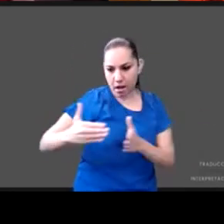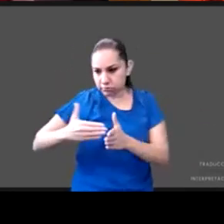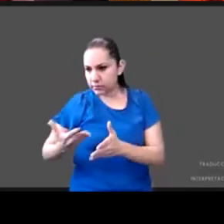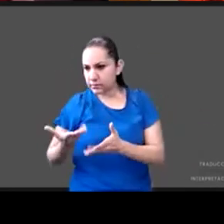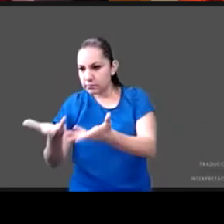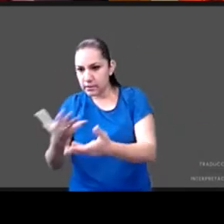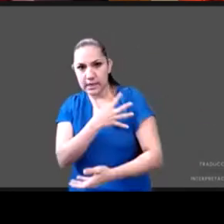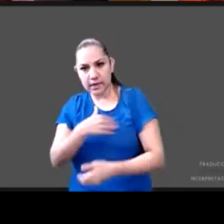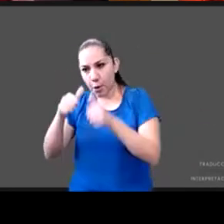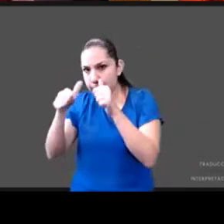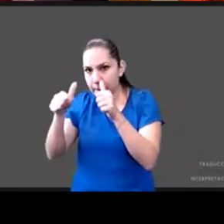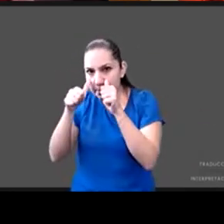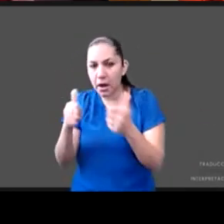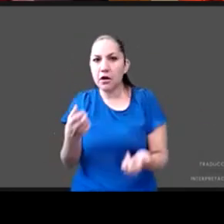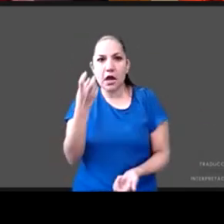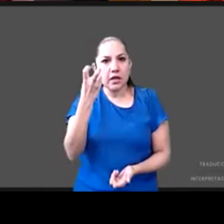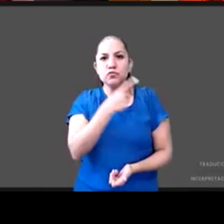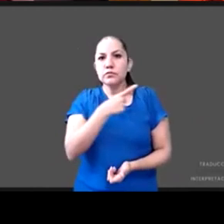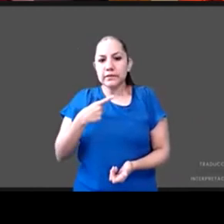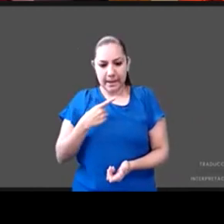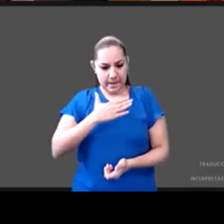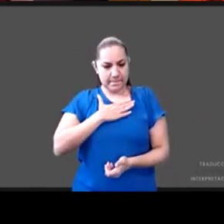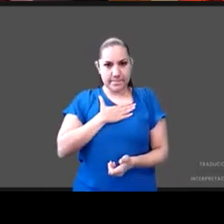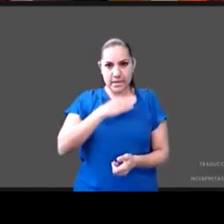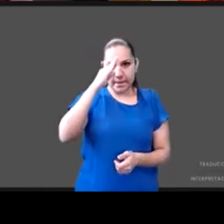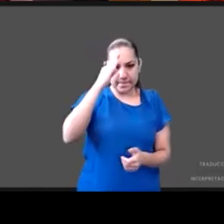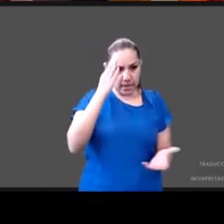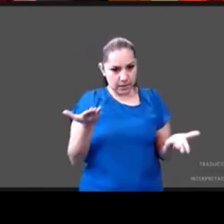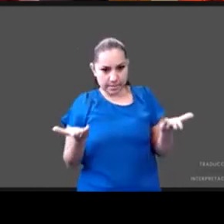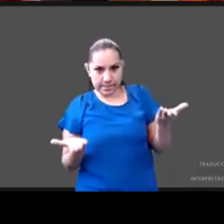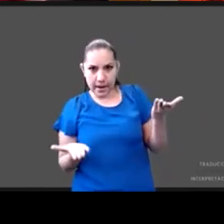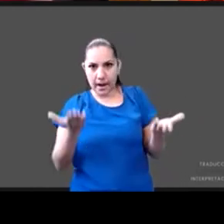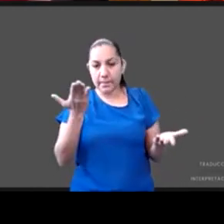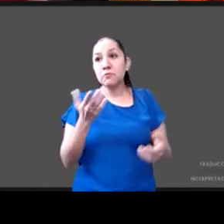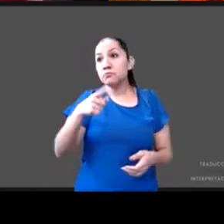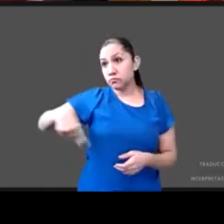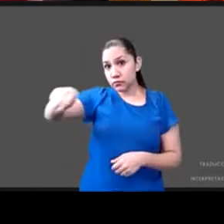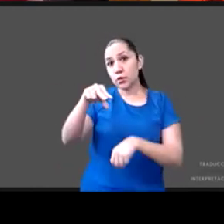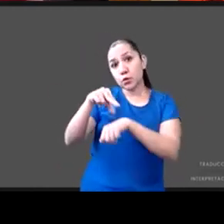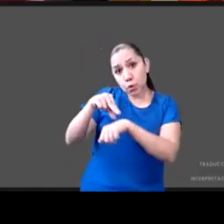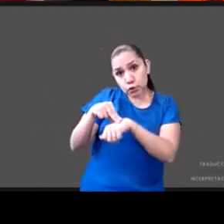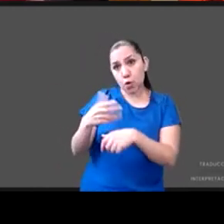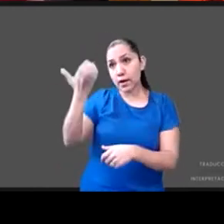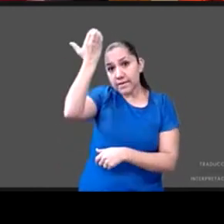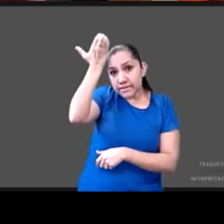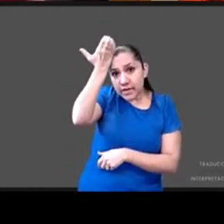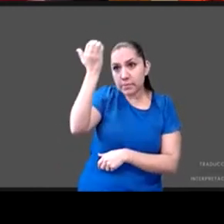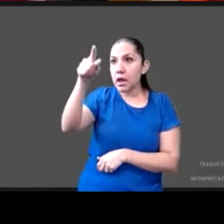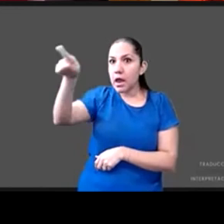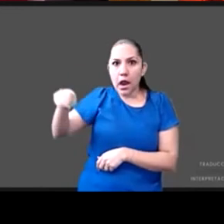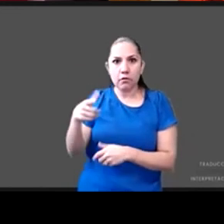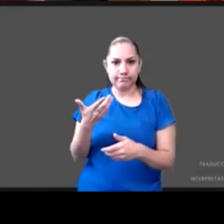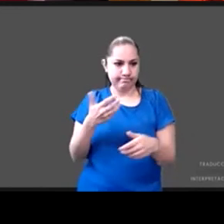Los médicos han tenido que atender, las doctoras, enfermeros, enfermeras han tenido que seguir combatiendo el COVID y